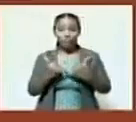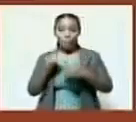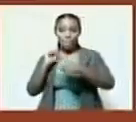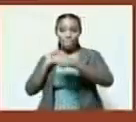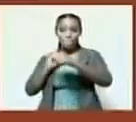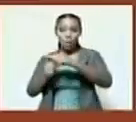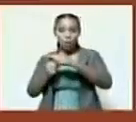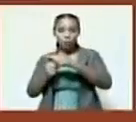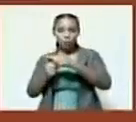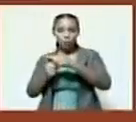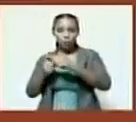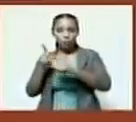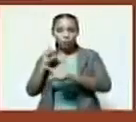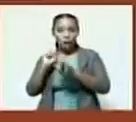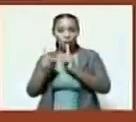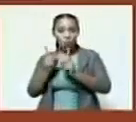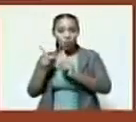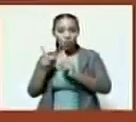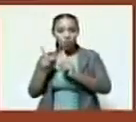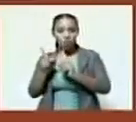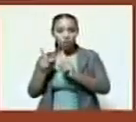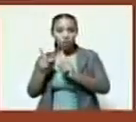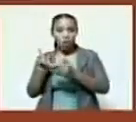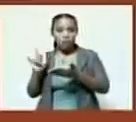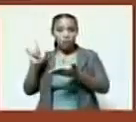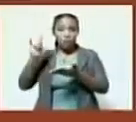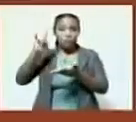pistas clandestinas, unas aeronaves también